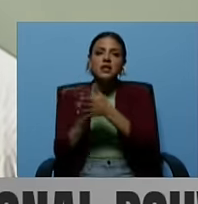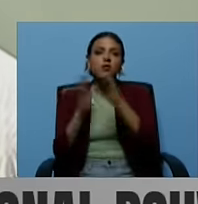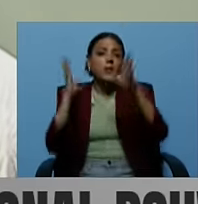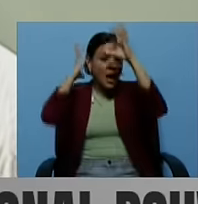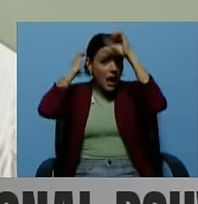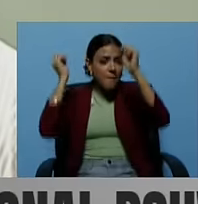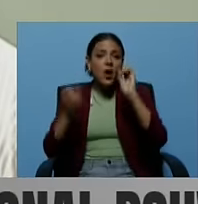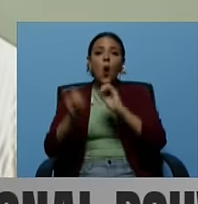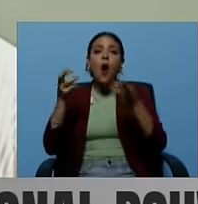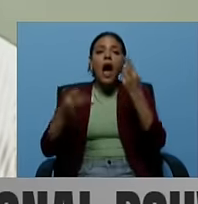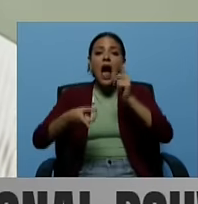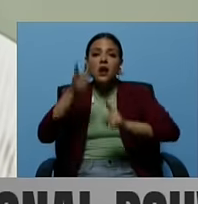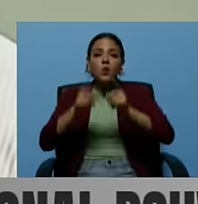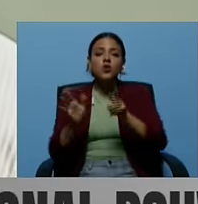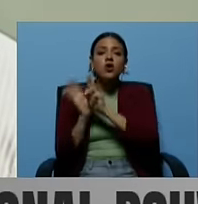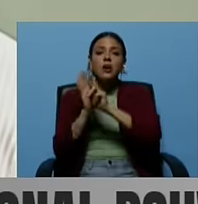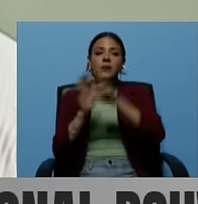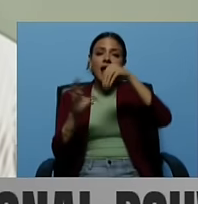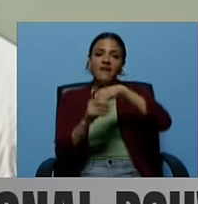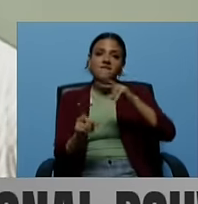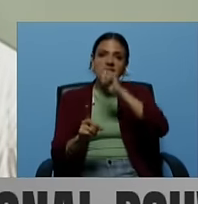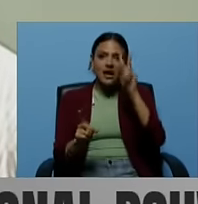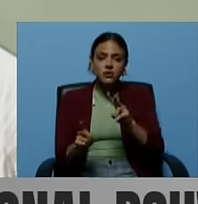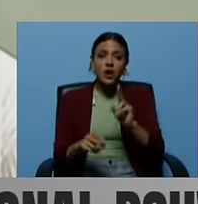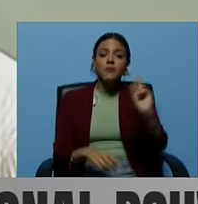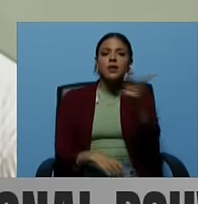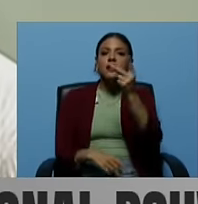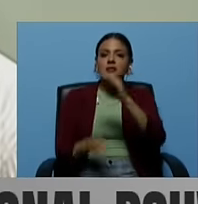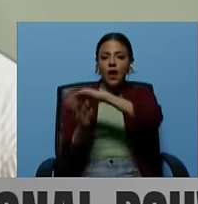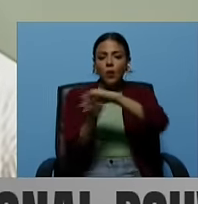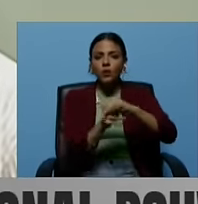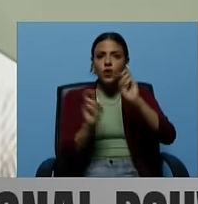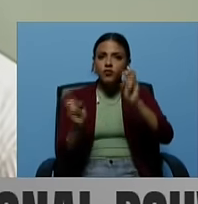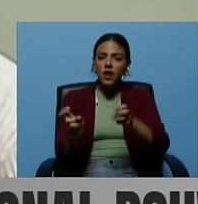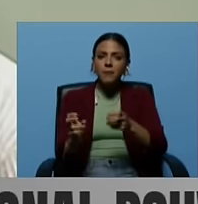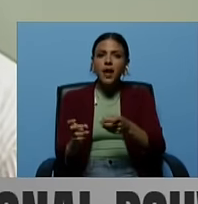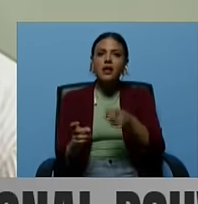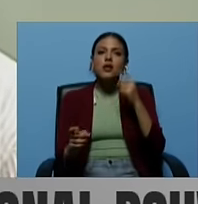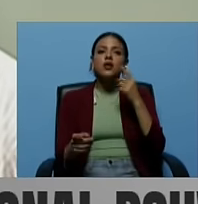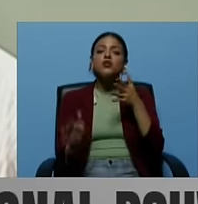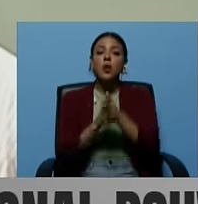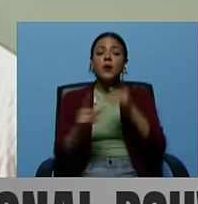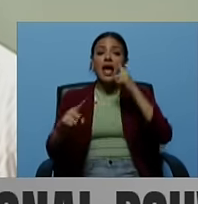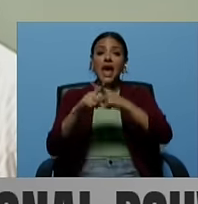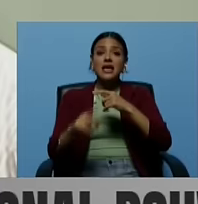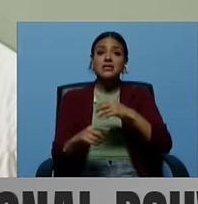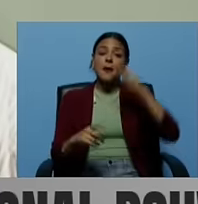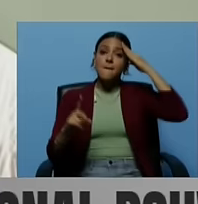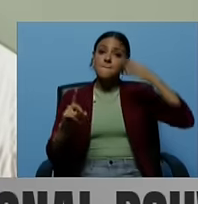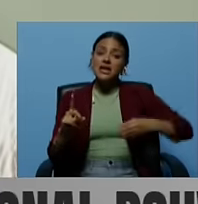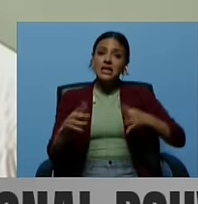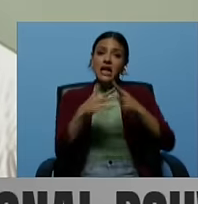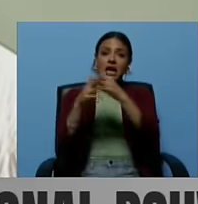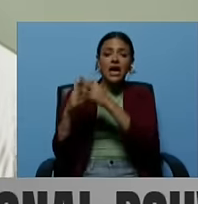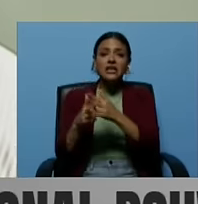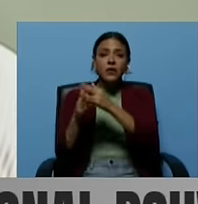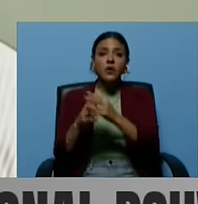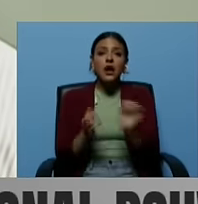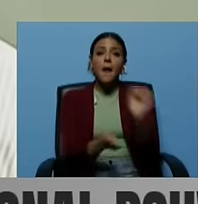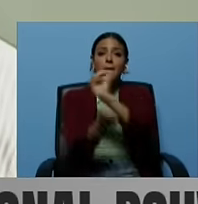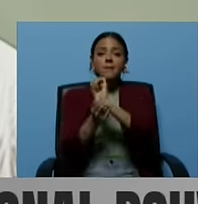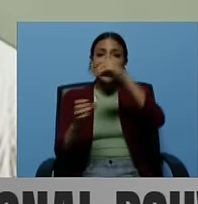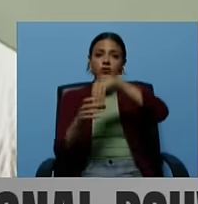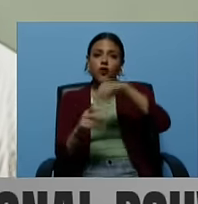o representantes de países en Venezuela. La segunda pregunta tiene que ver con relación al exmilitar estadounidense detenido en